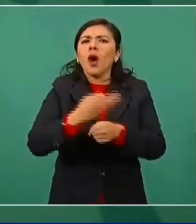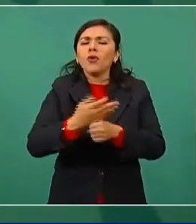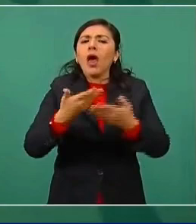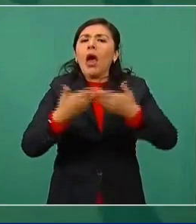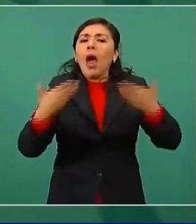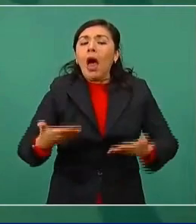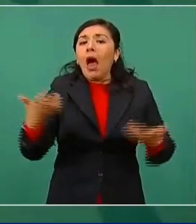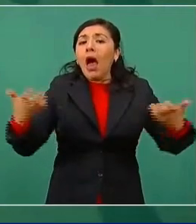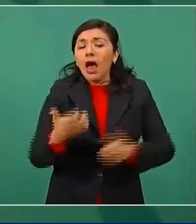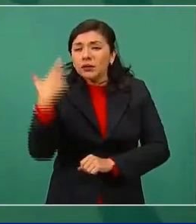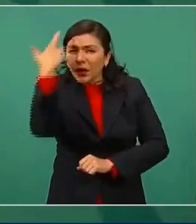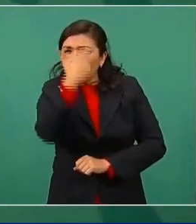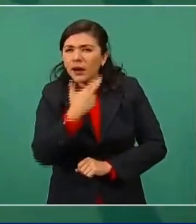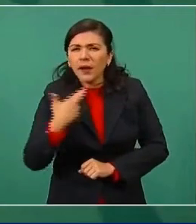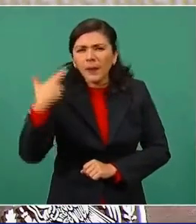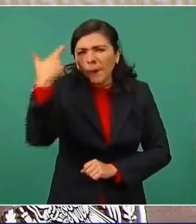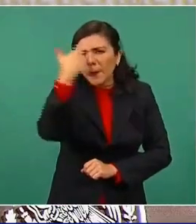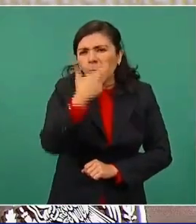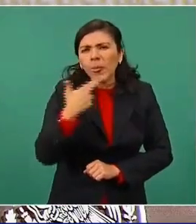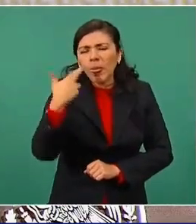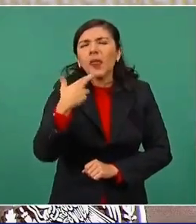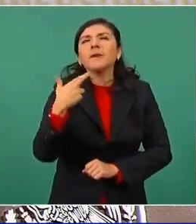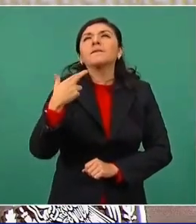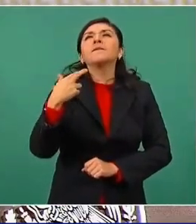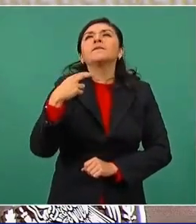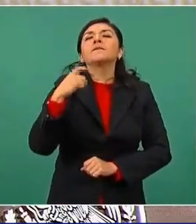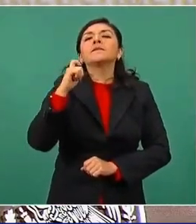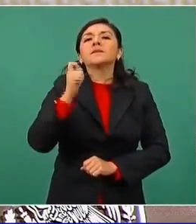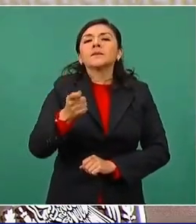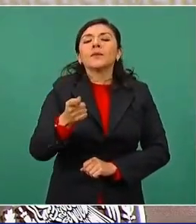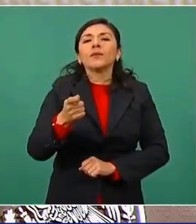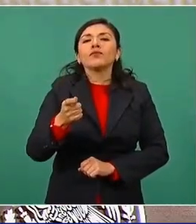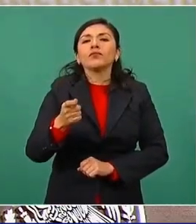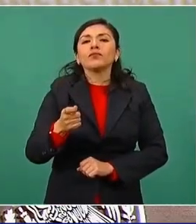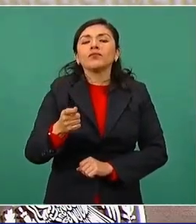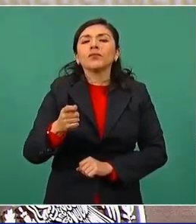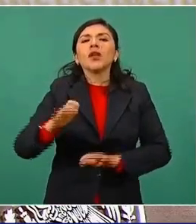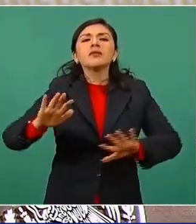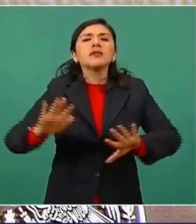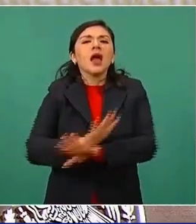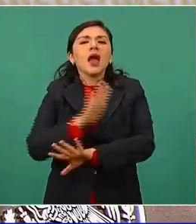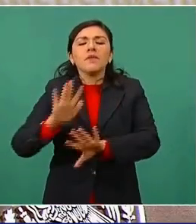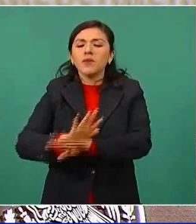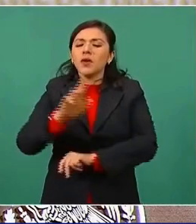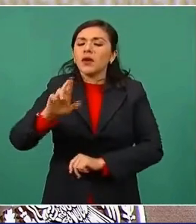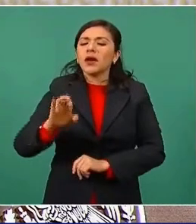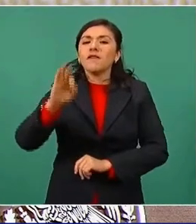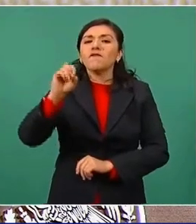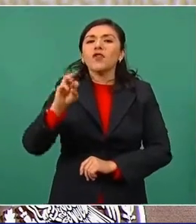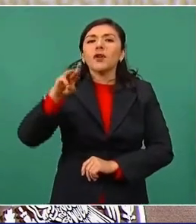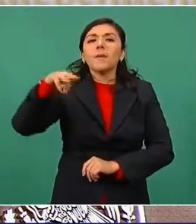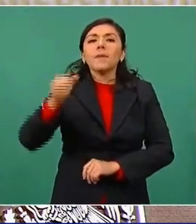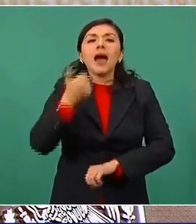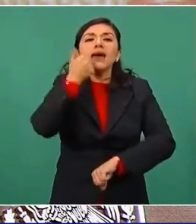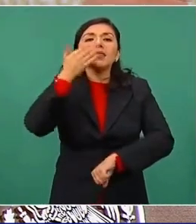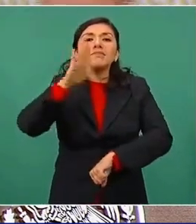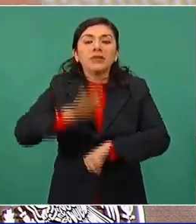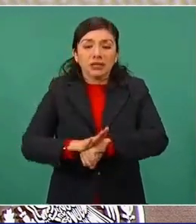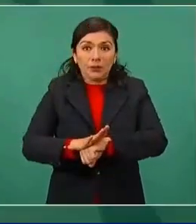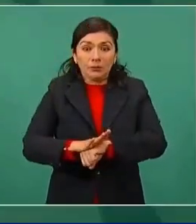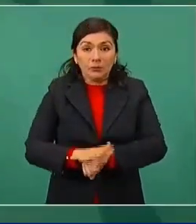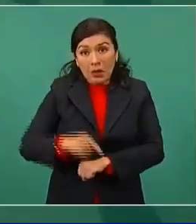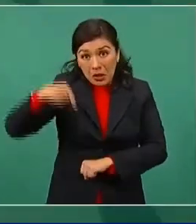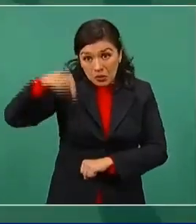revisión, o sea, lo que llamamos reforma administrativa, porque entre más